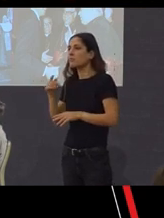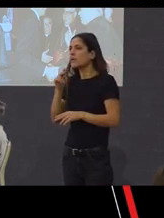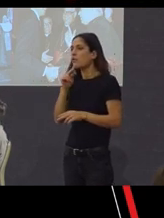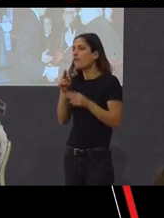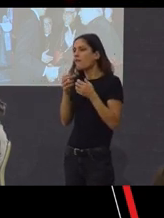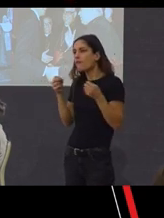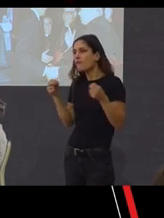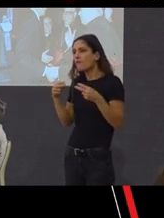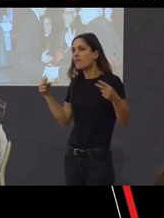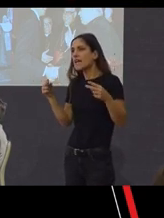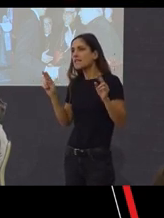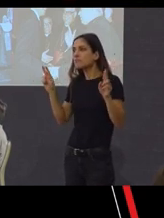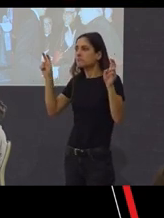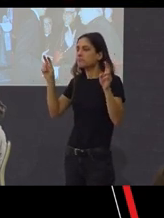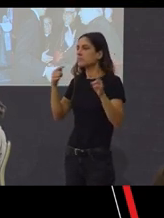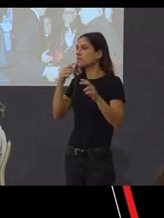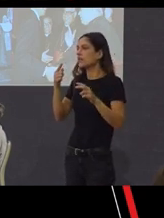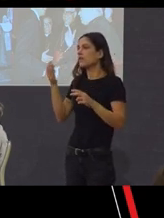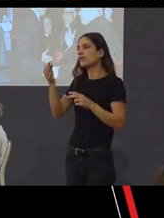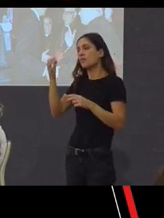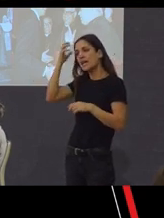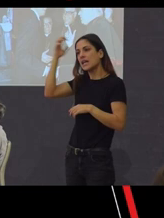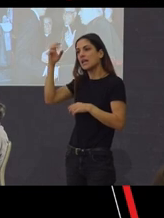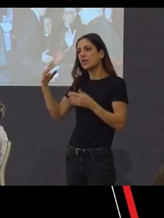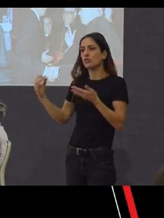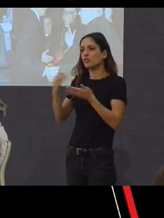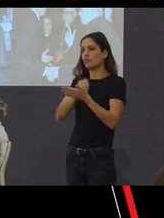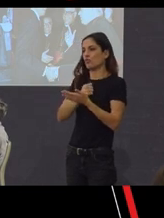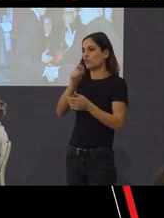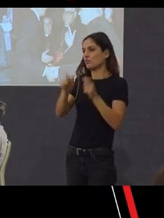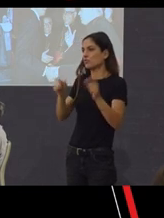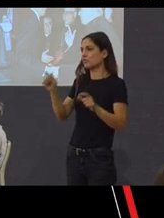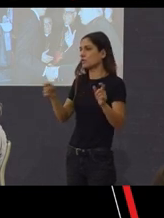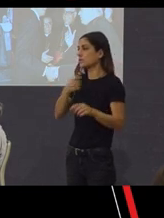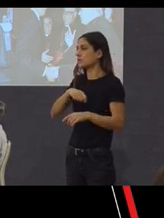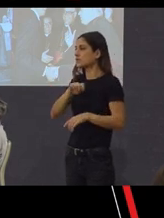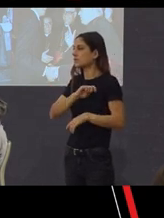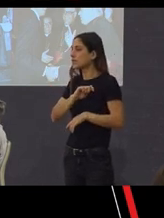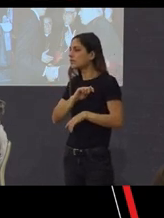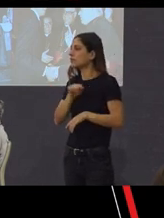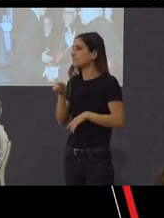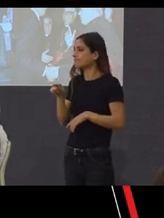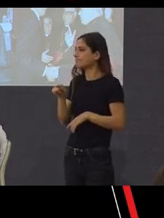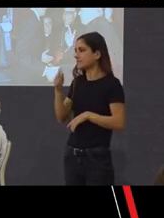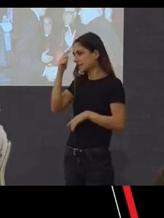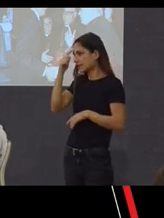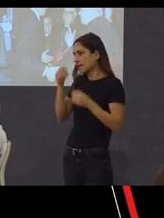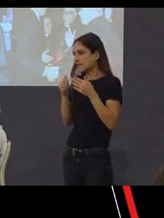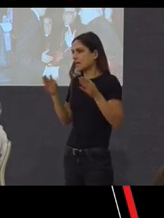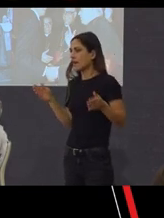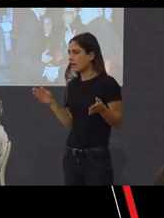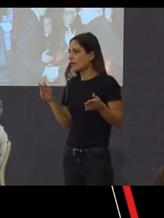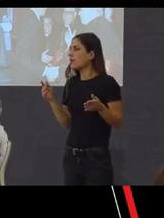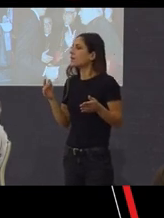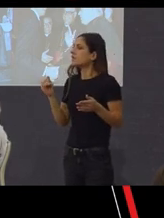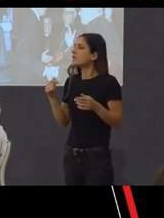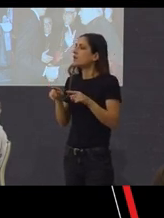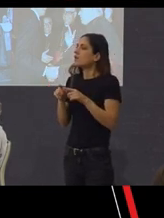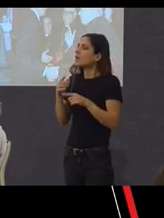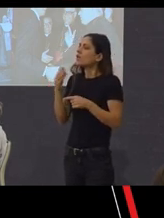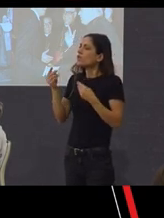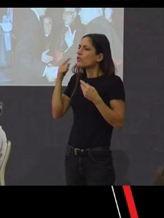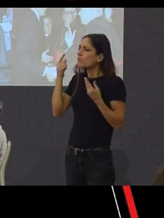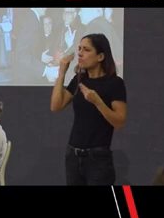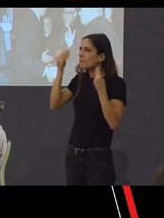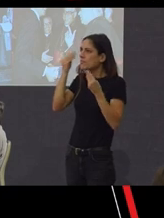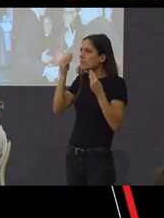unha posibilidade que é dicir, bueno, por onde vai a ir a monarquía despois o franquismo, non? Vais a abrir o camiño dos que estaban no exilio, vais a